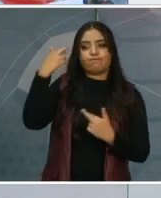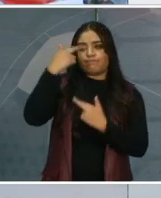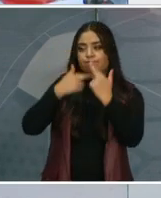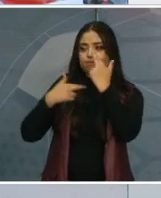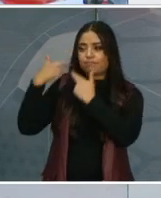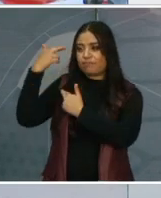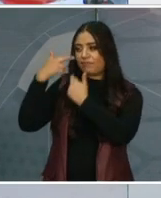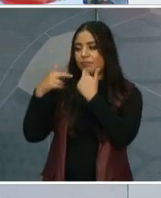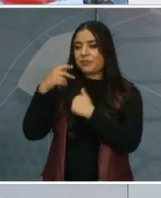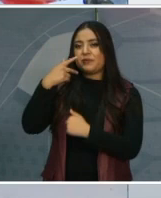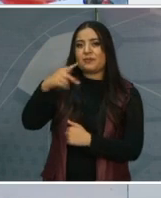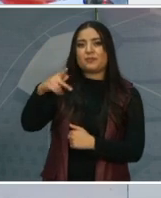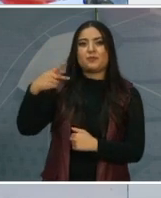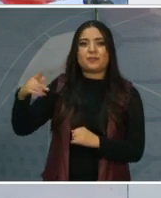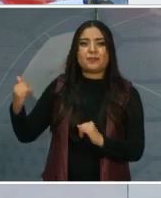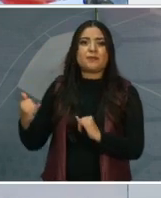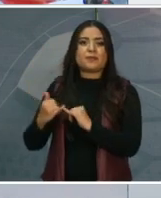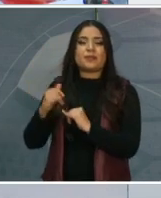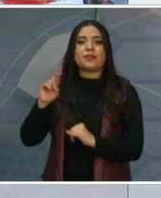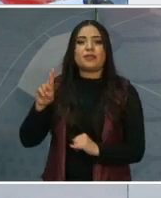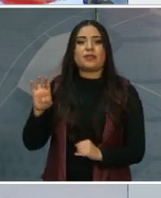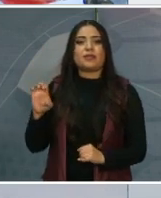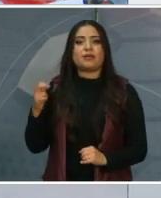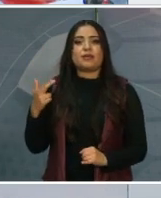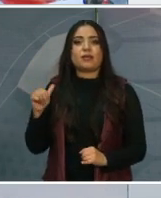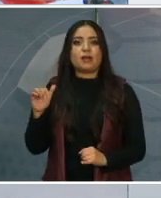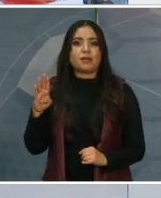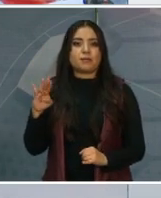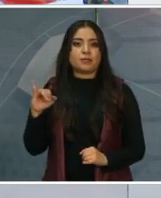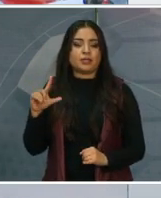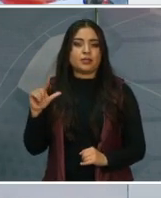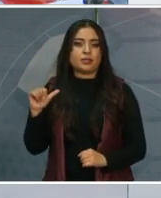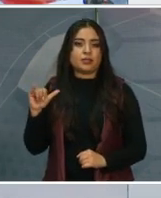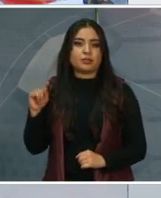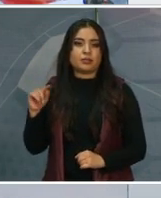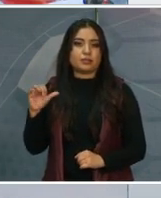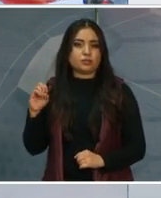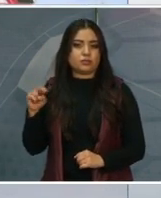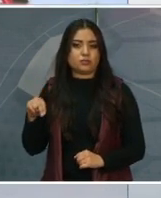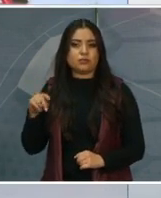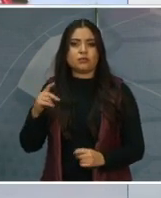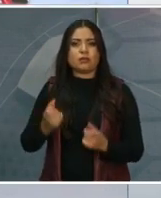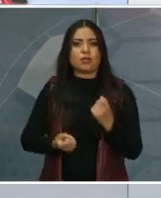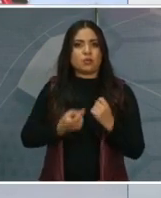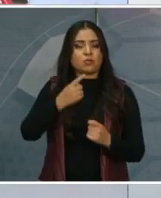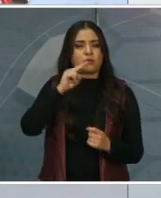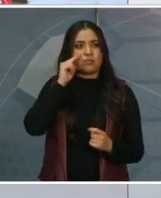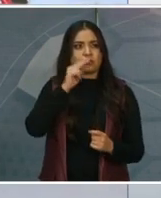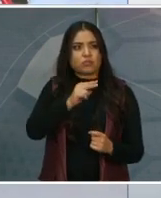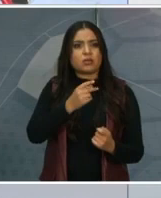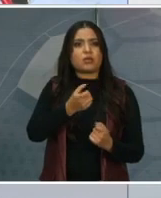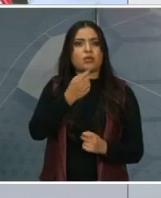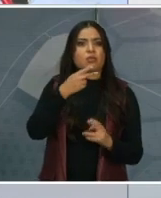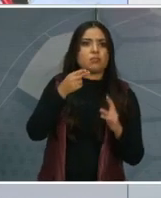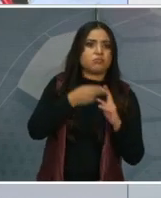de rehabilitación. Porque hemos conocido de casos, no solamente de suicidios, sino también de asesinatos al interior de